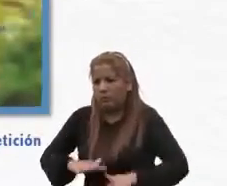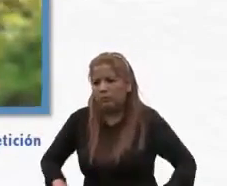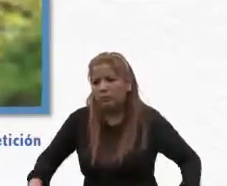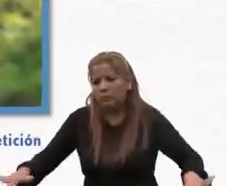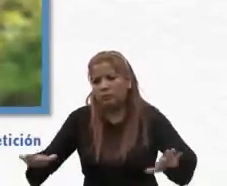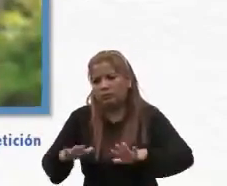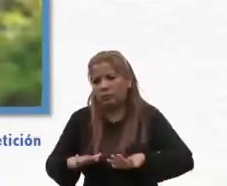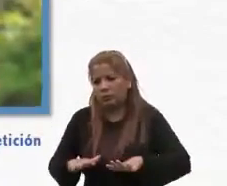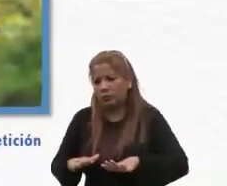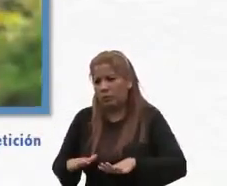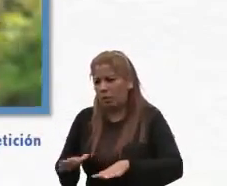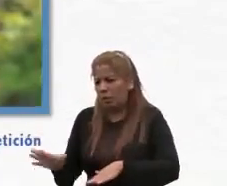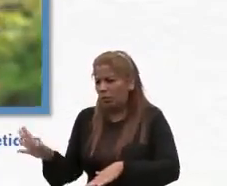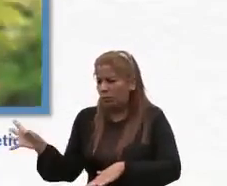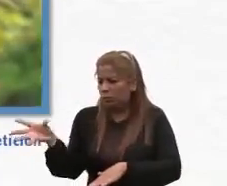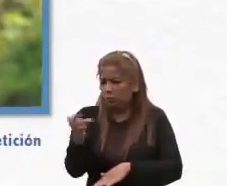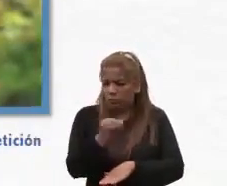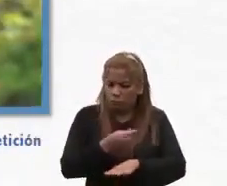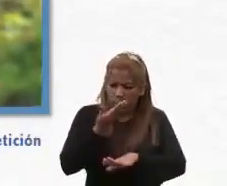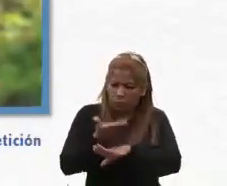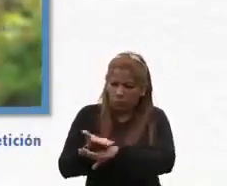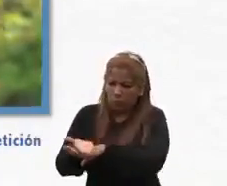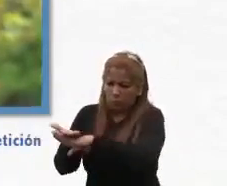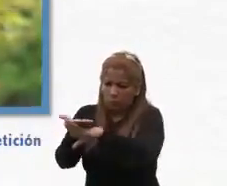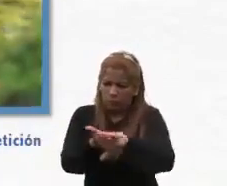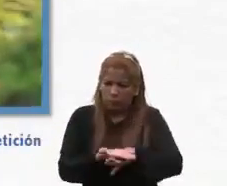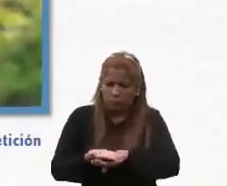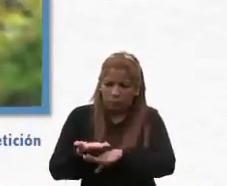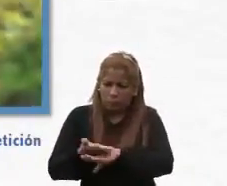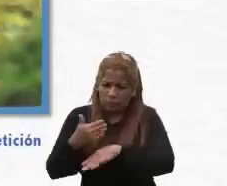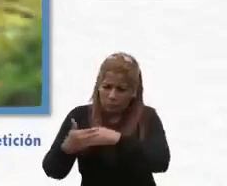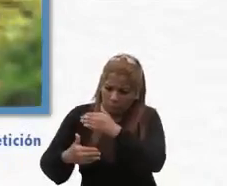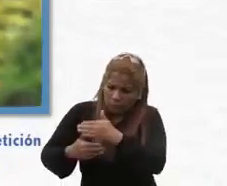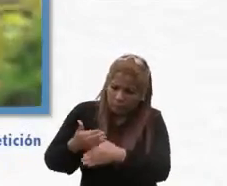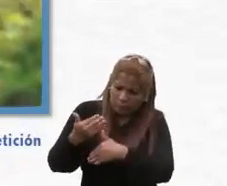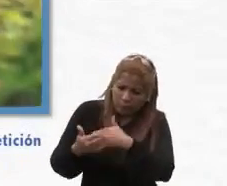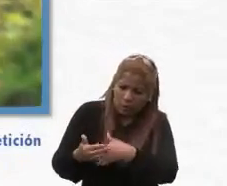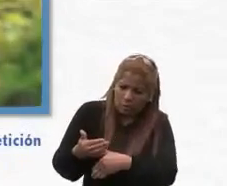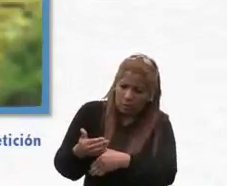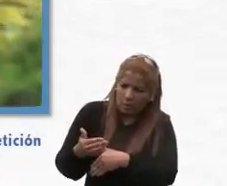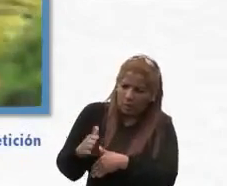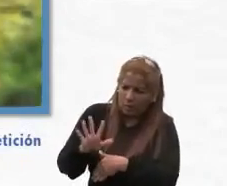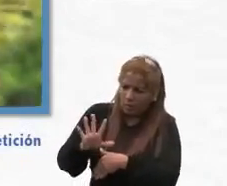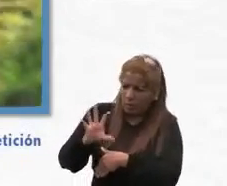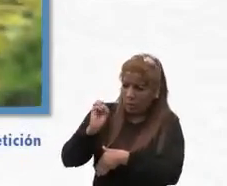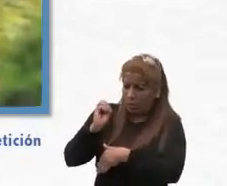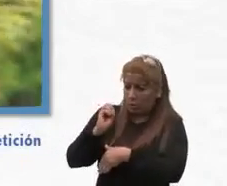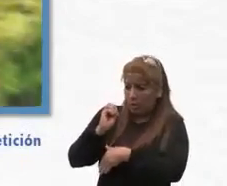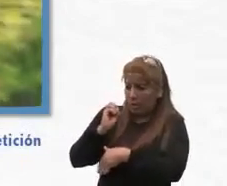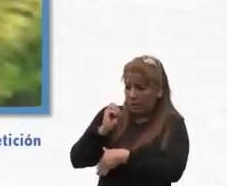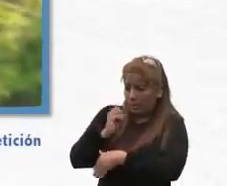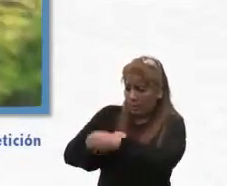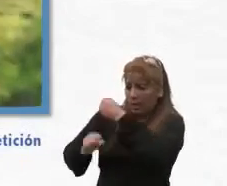esas propuestas que las han caminado durante todos estos 50 años se convierten